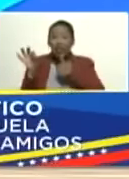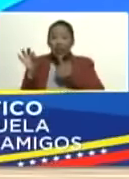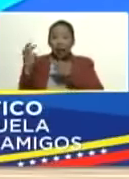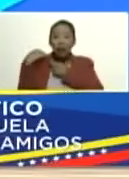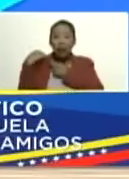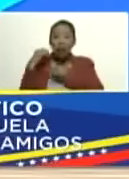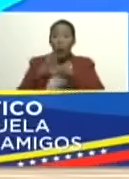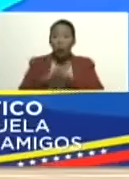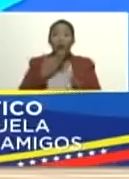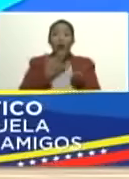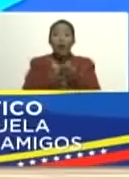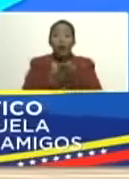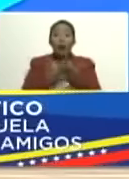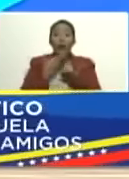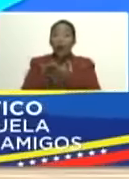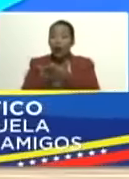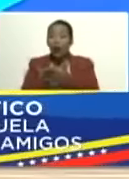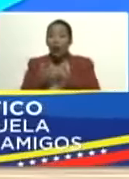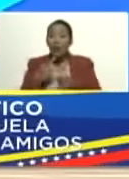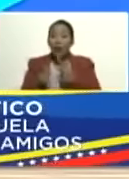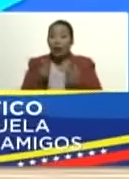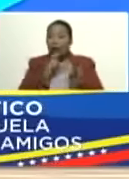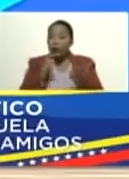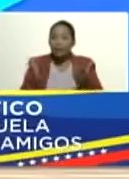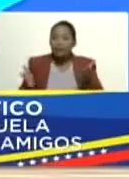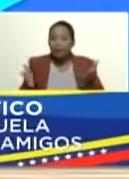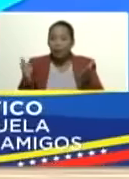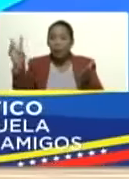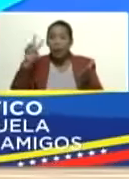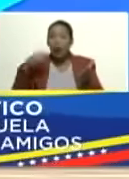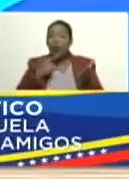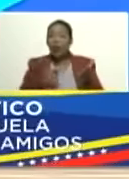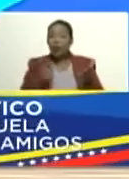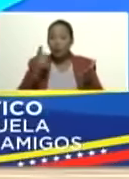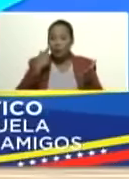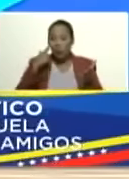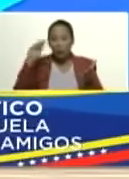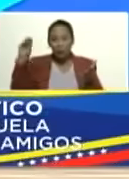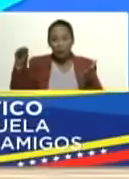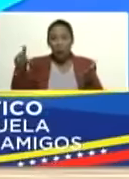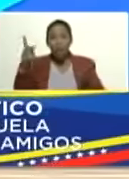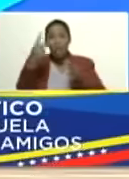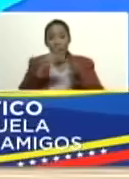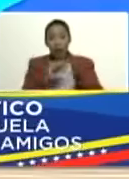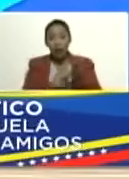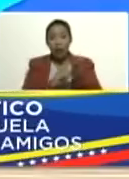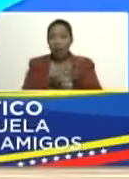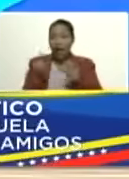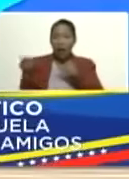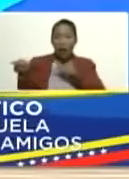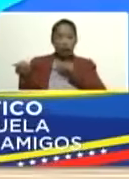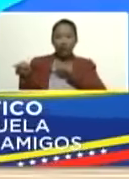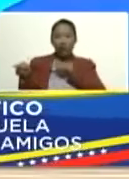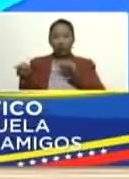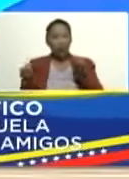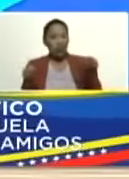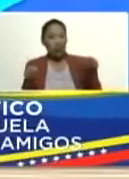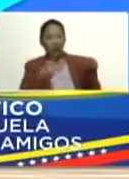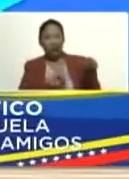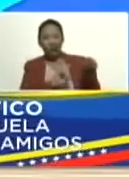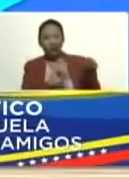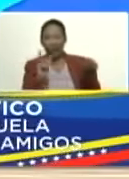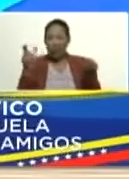proponían una terna. Y Venezuela dijo, Raúl, varias veces dijo, este no, este no, este